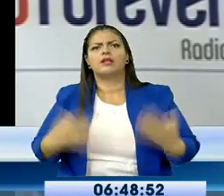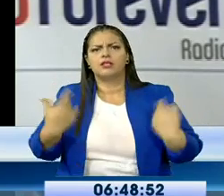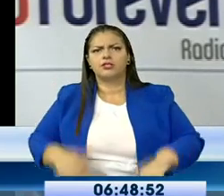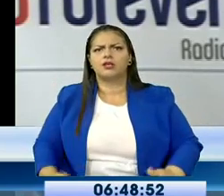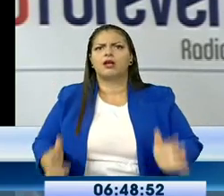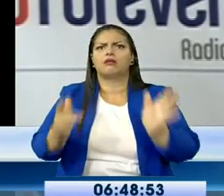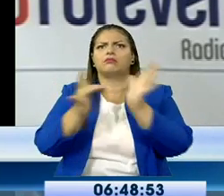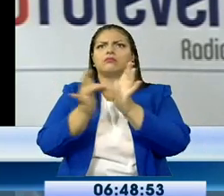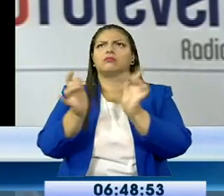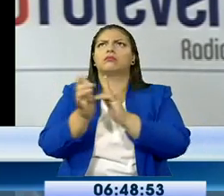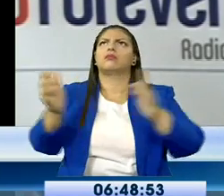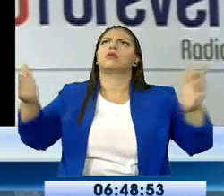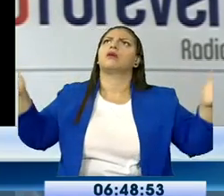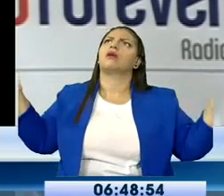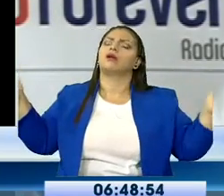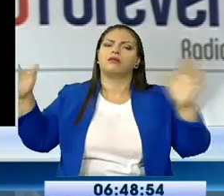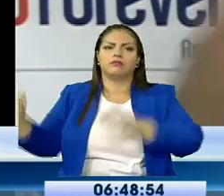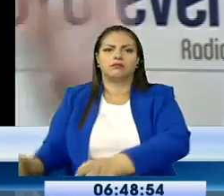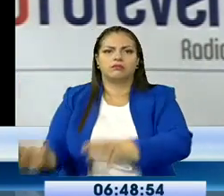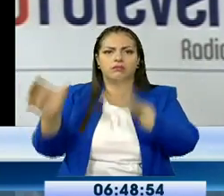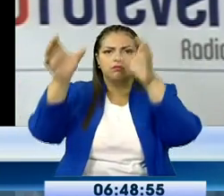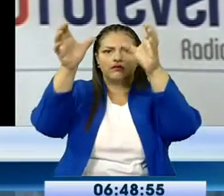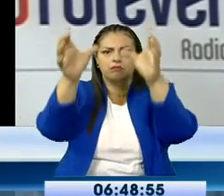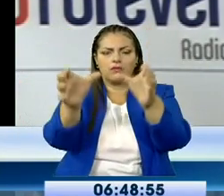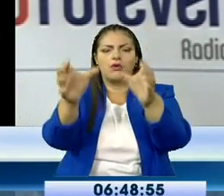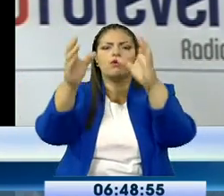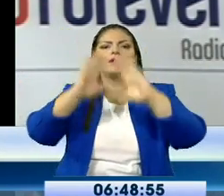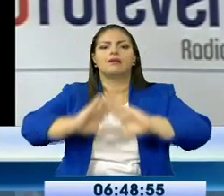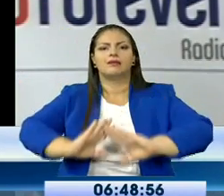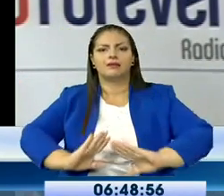será una nueva visión de la